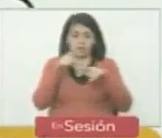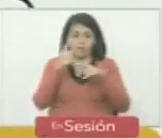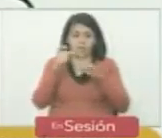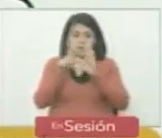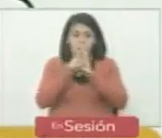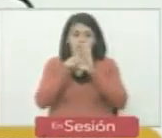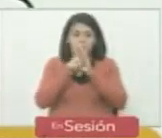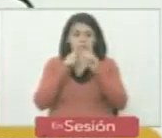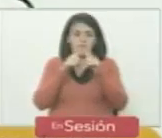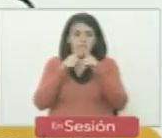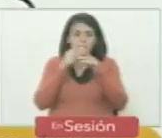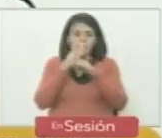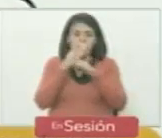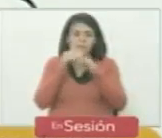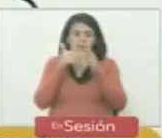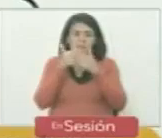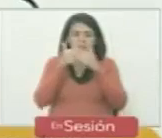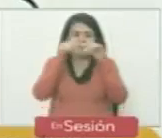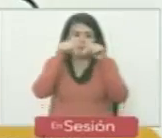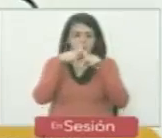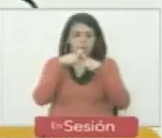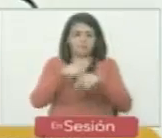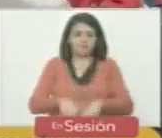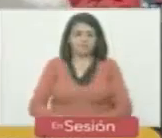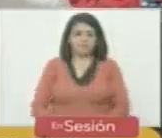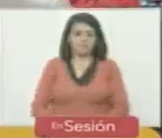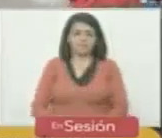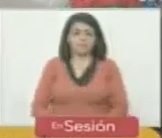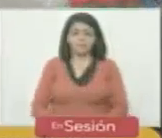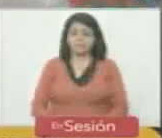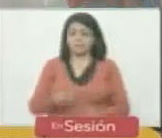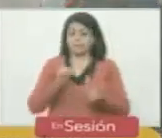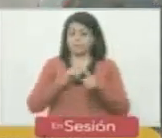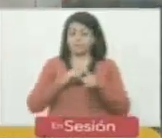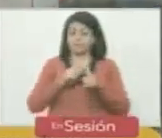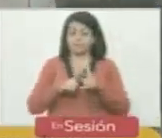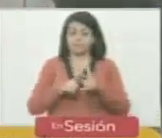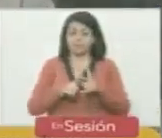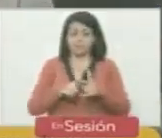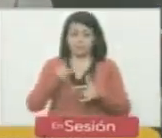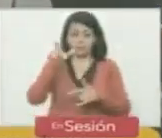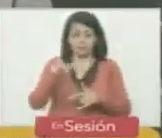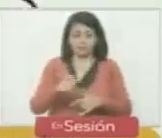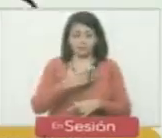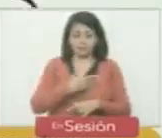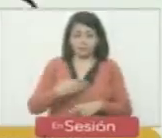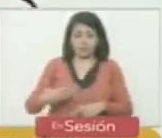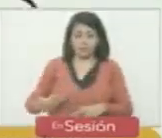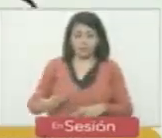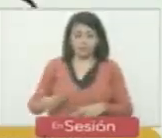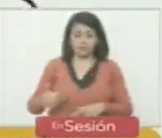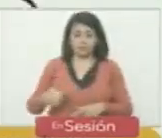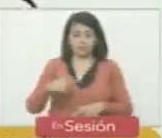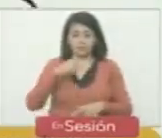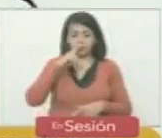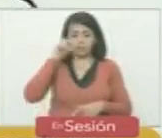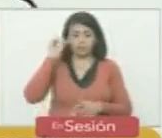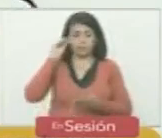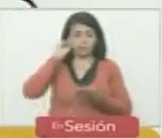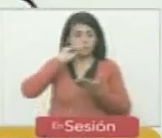ilegalmente hasta la actualidad. Por lo tanto, si el compañero presidente se